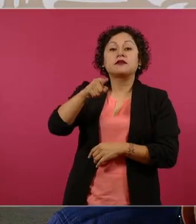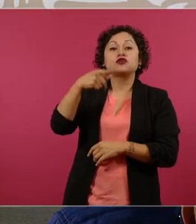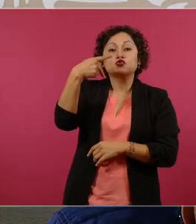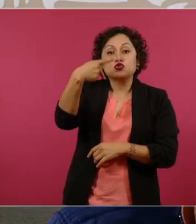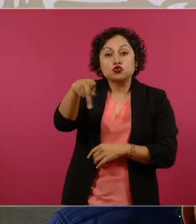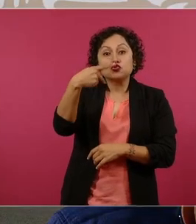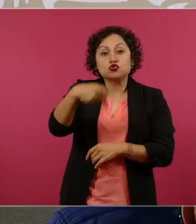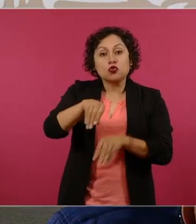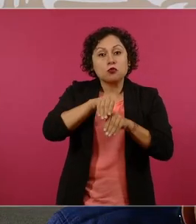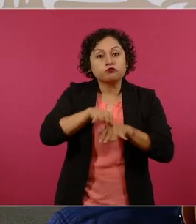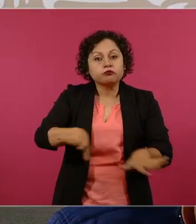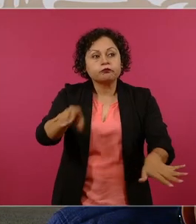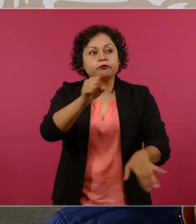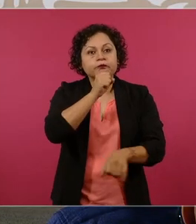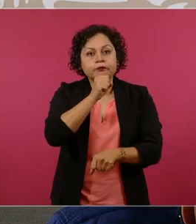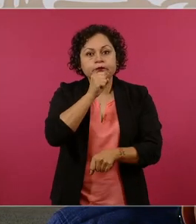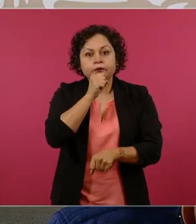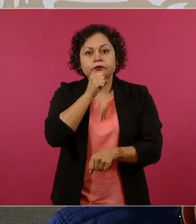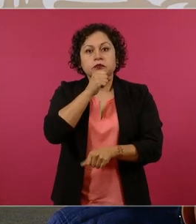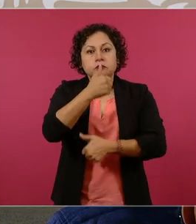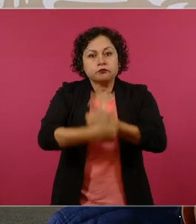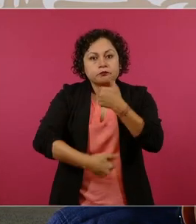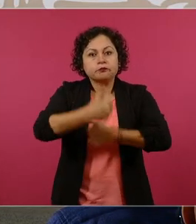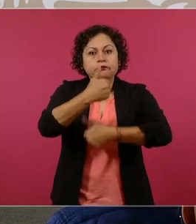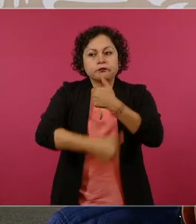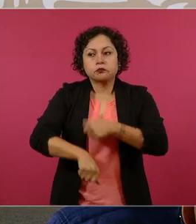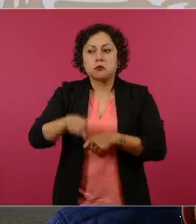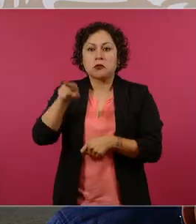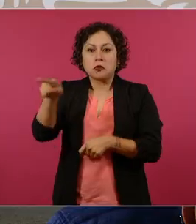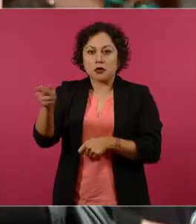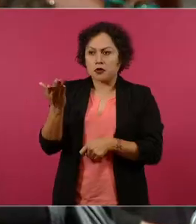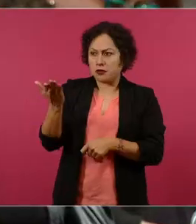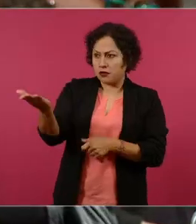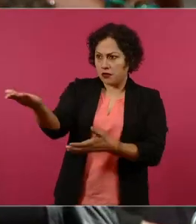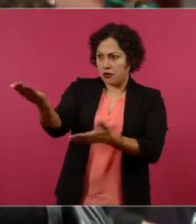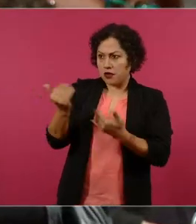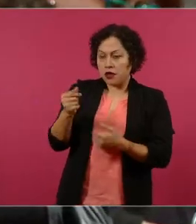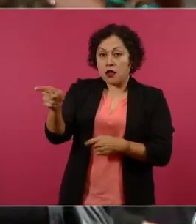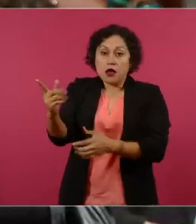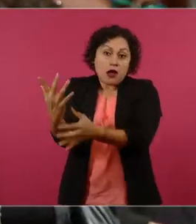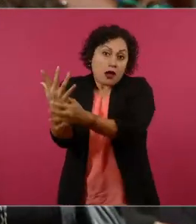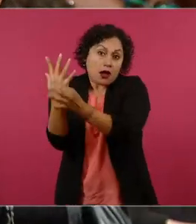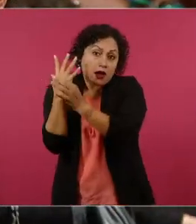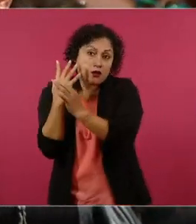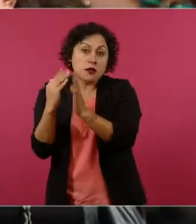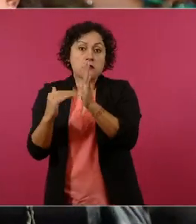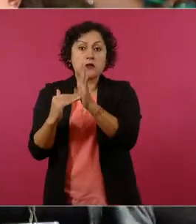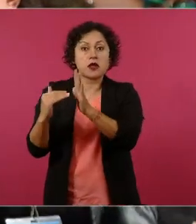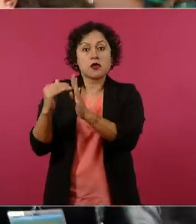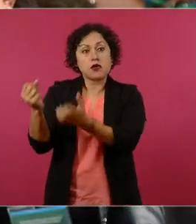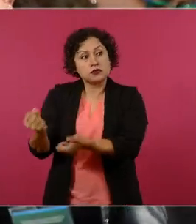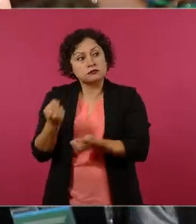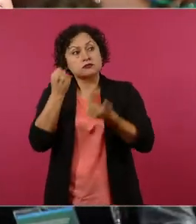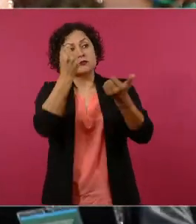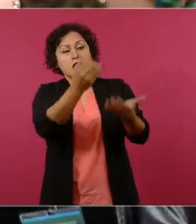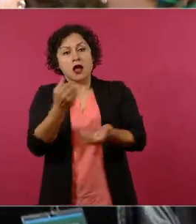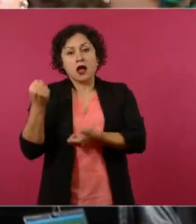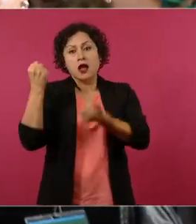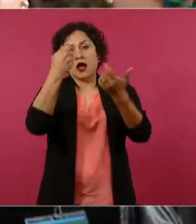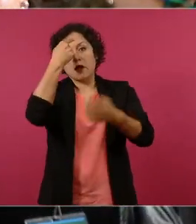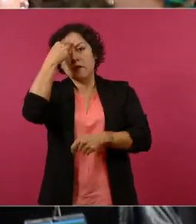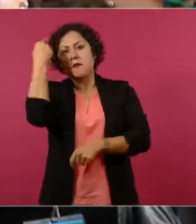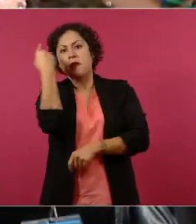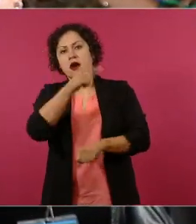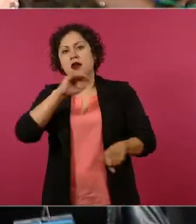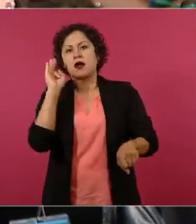campañas y dicen ellos que les daban millones y adivine desde cuando a todos los que han pasado de izquierda eso pasó